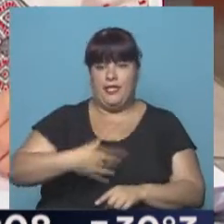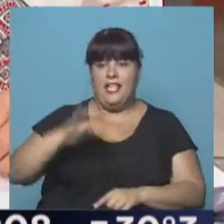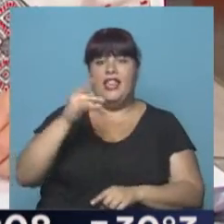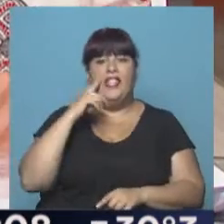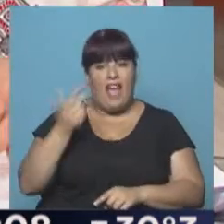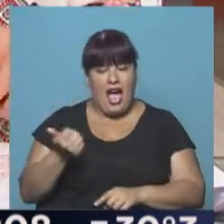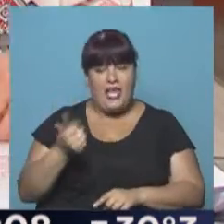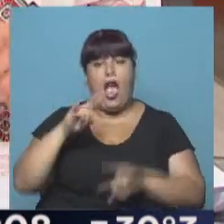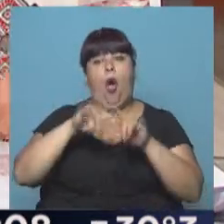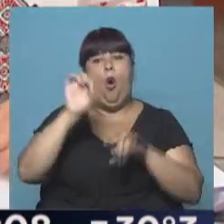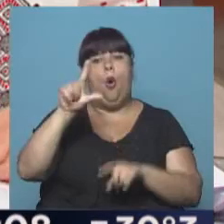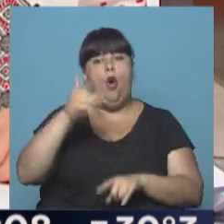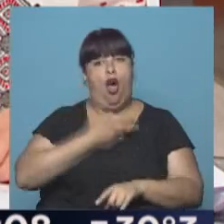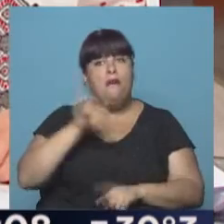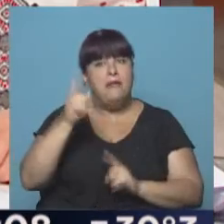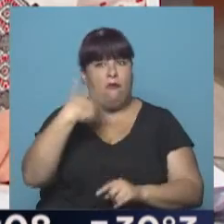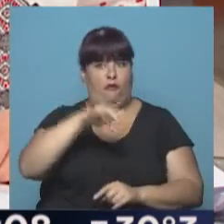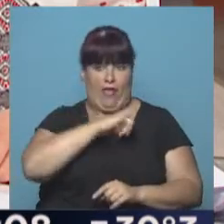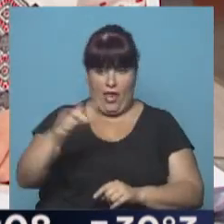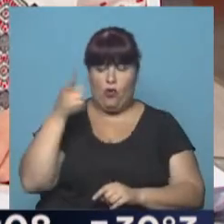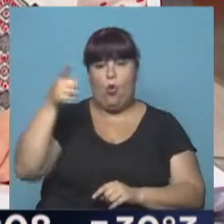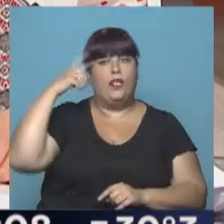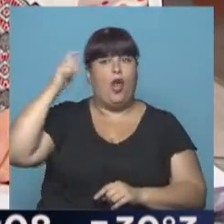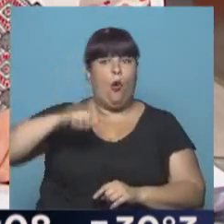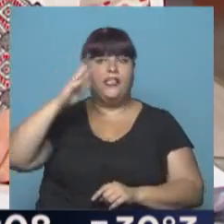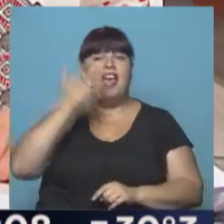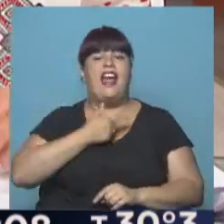de la DAIA, Waldo Wolf, que fue uno de los denunciantes justamente contra el juez Rafecas por no abrir esta causa.